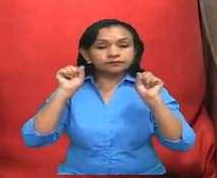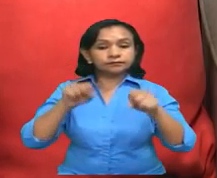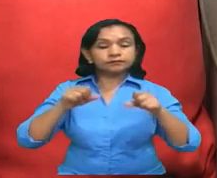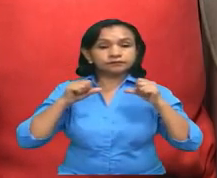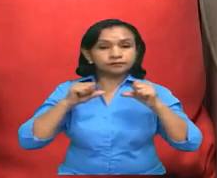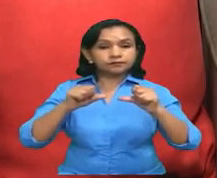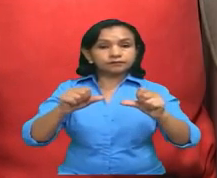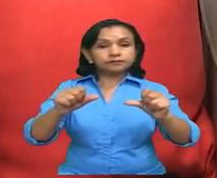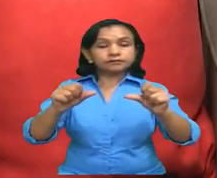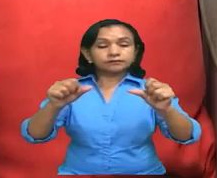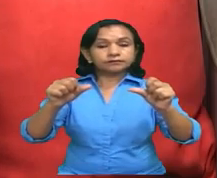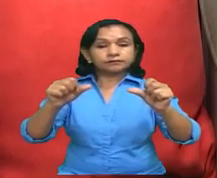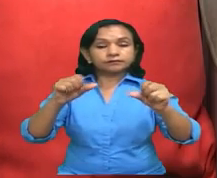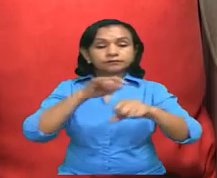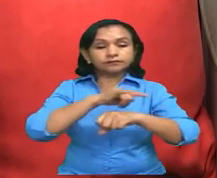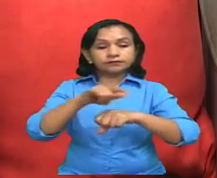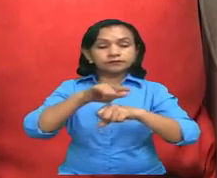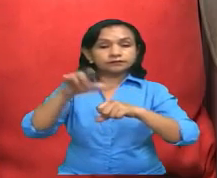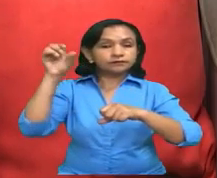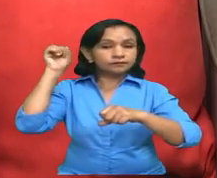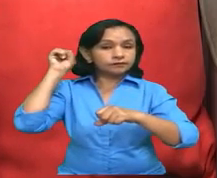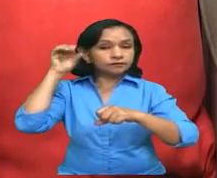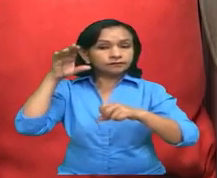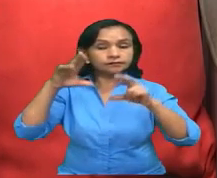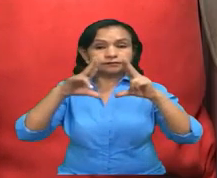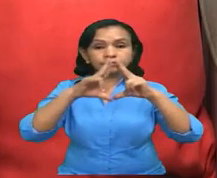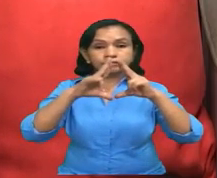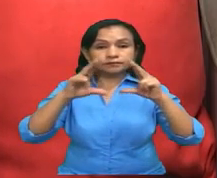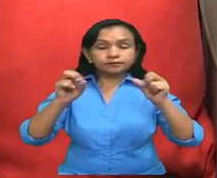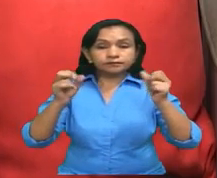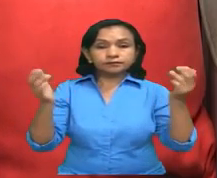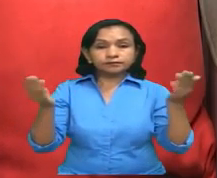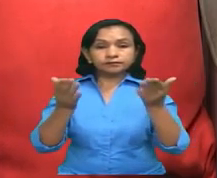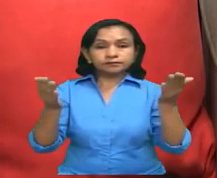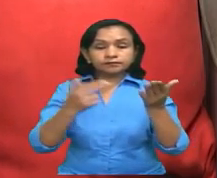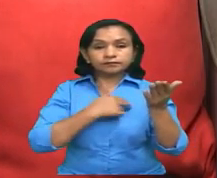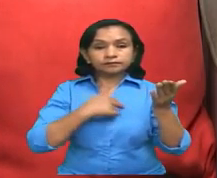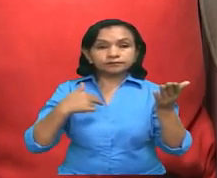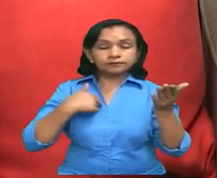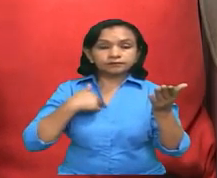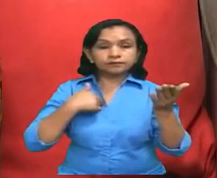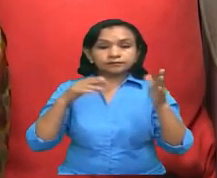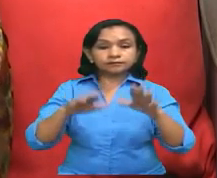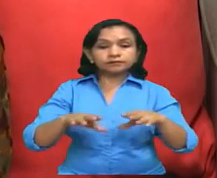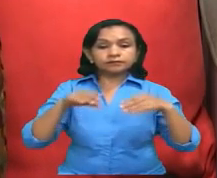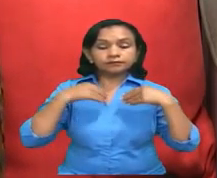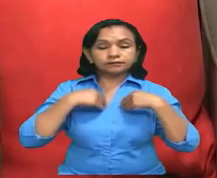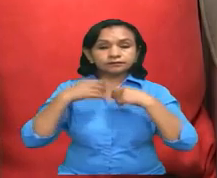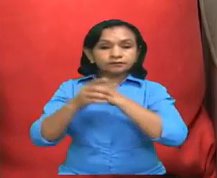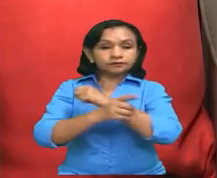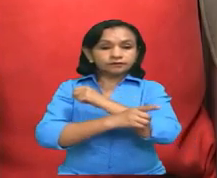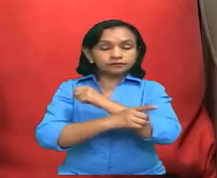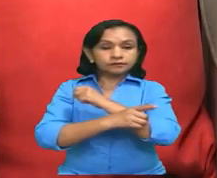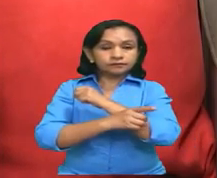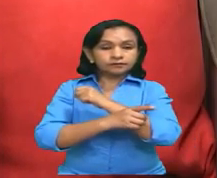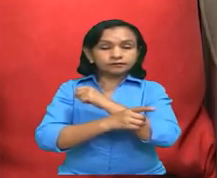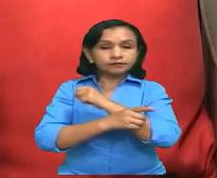el INTUR, en este caso, o el Gobierno de Reconciliación y Unidad Nacional, asumiendo este compromiso,